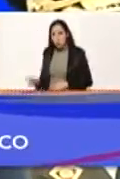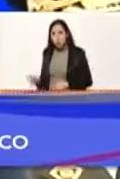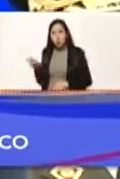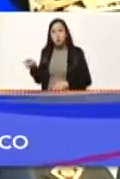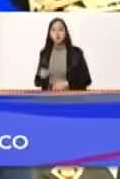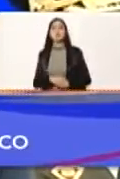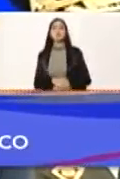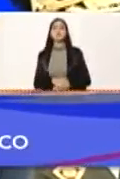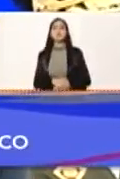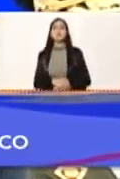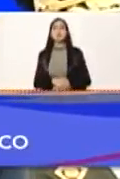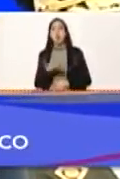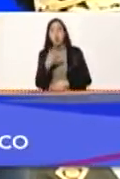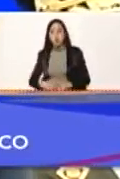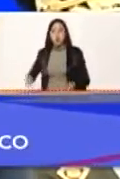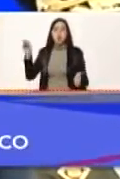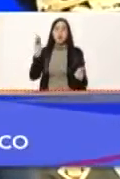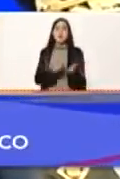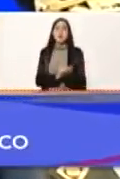a quien ratifico